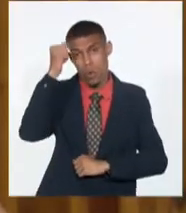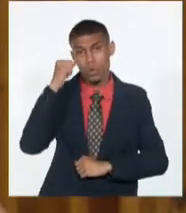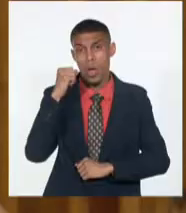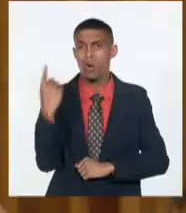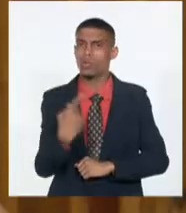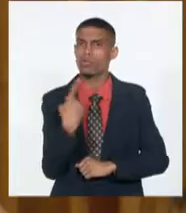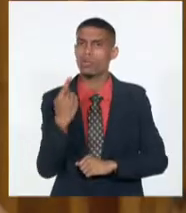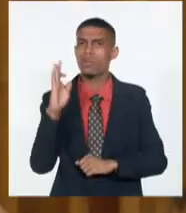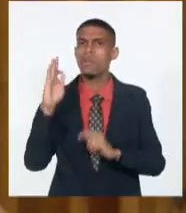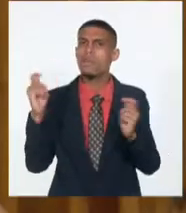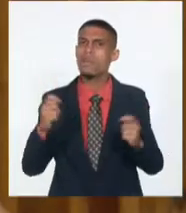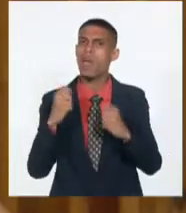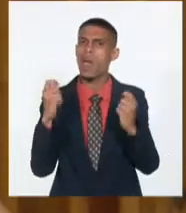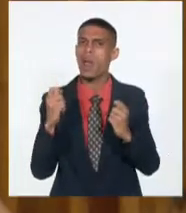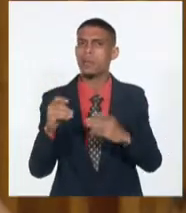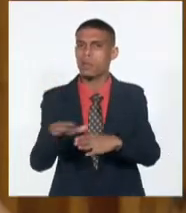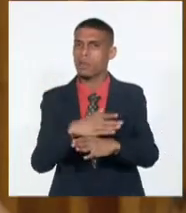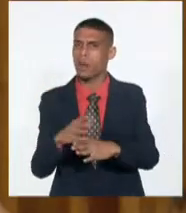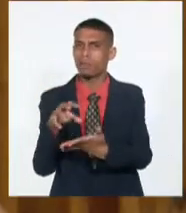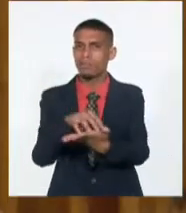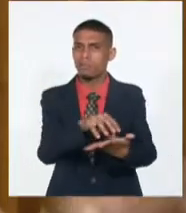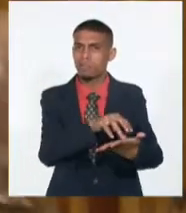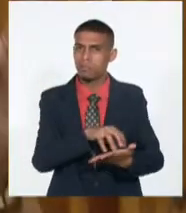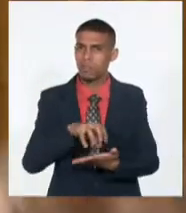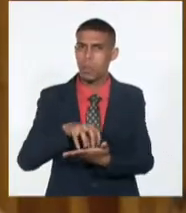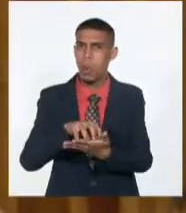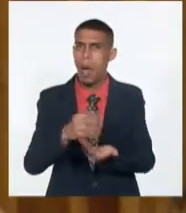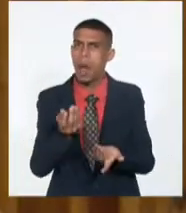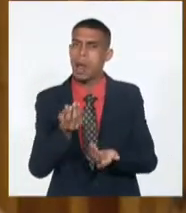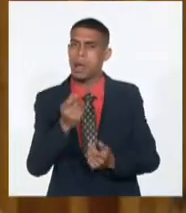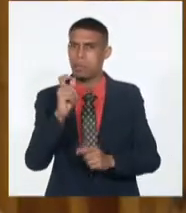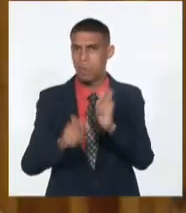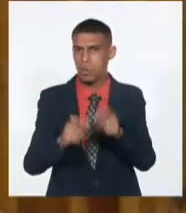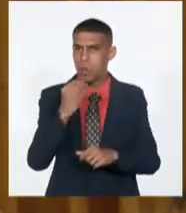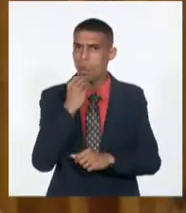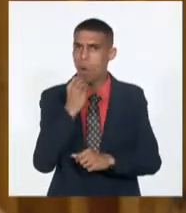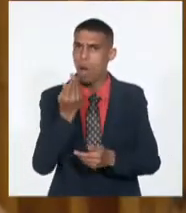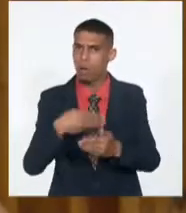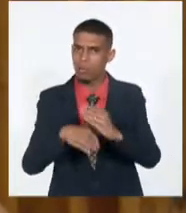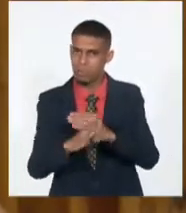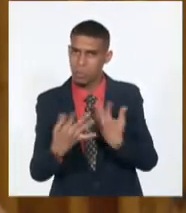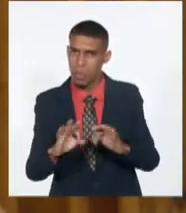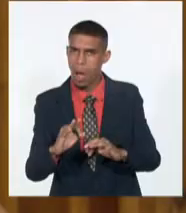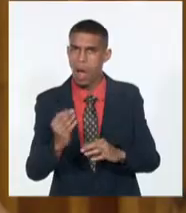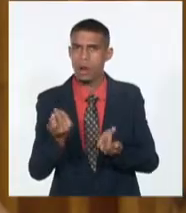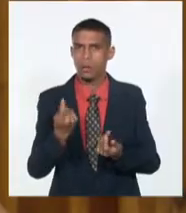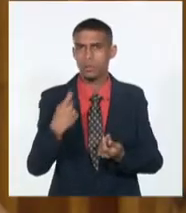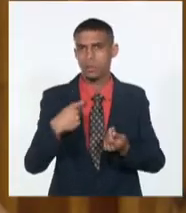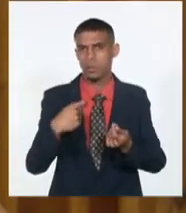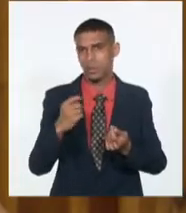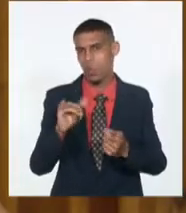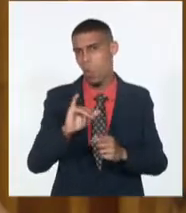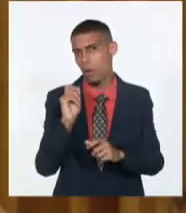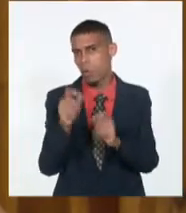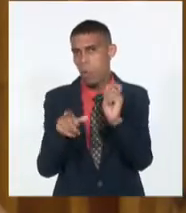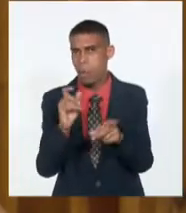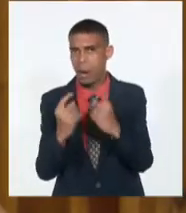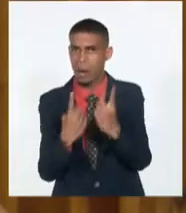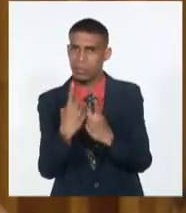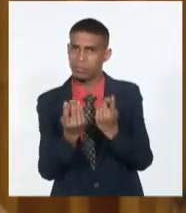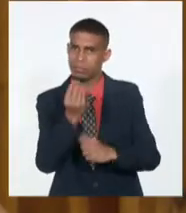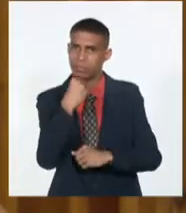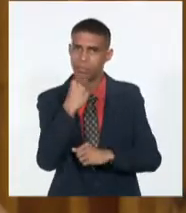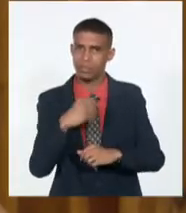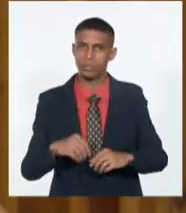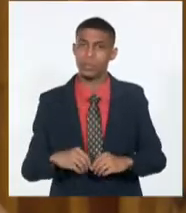para la población. Eso es digno también de reconocerlo. Hemos logrado también bajar los precios, que es uno de los pedidos que hoy